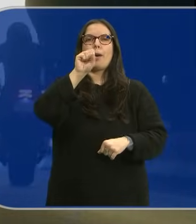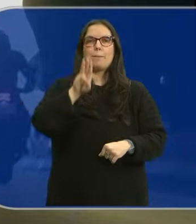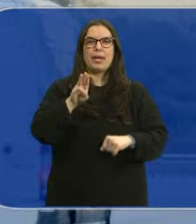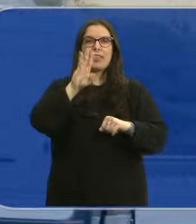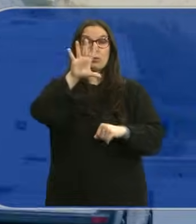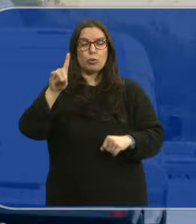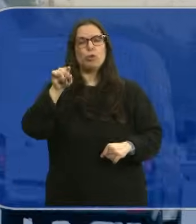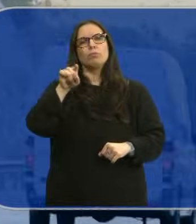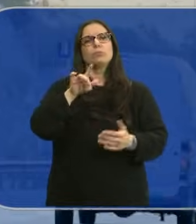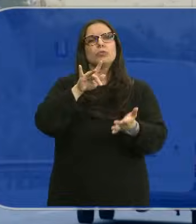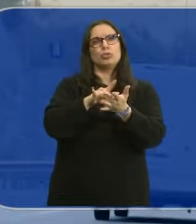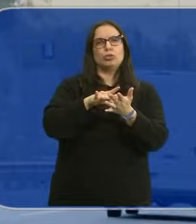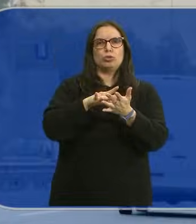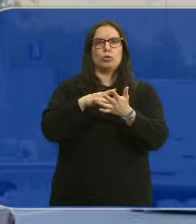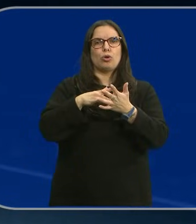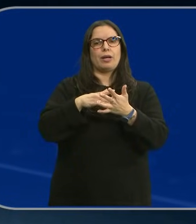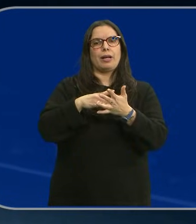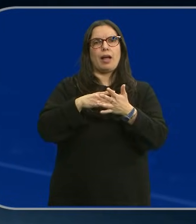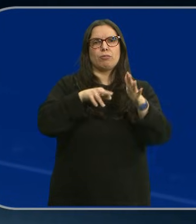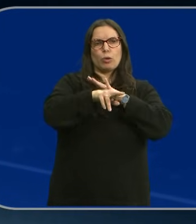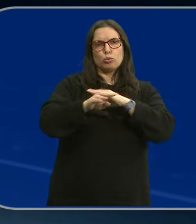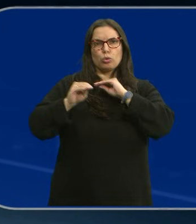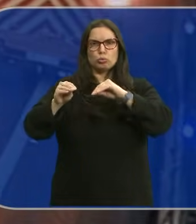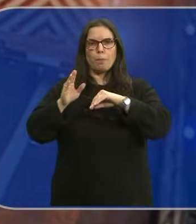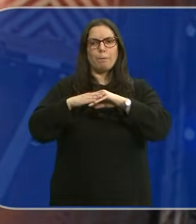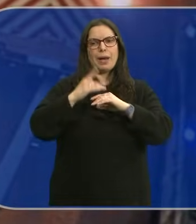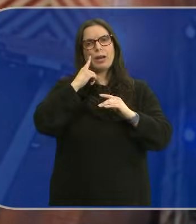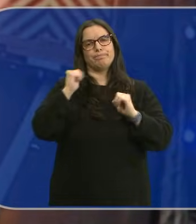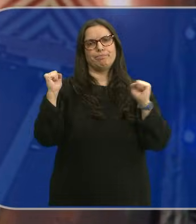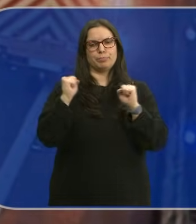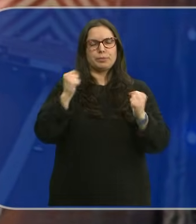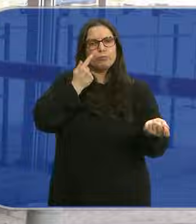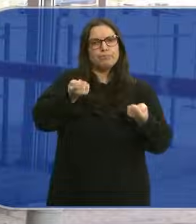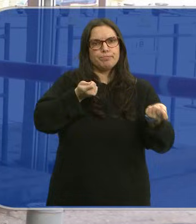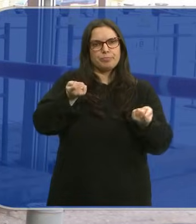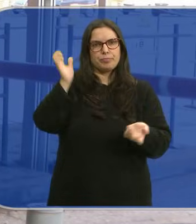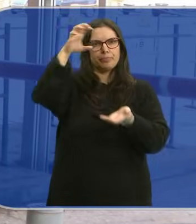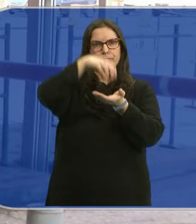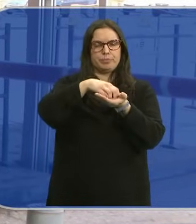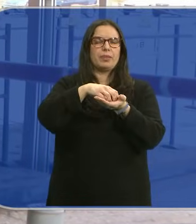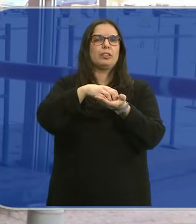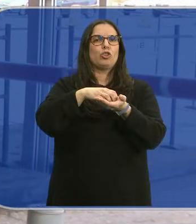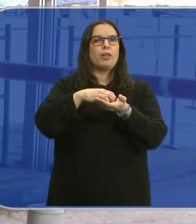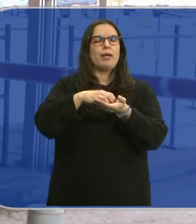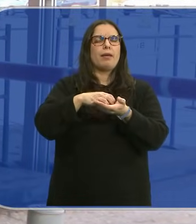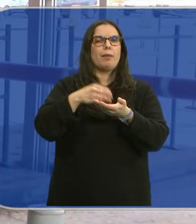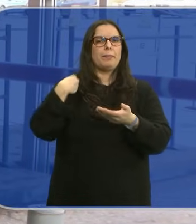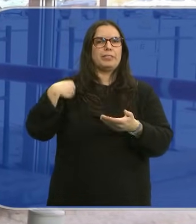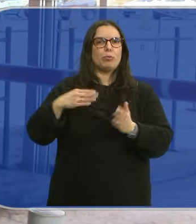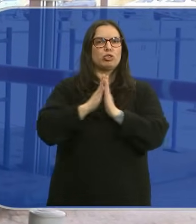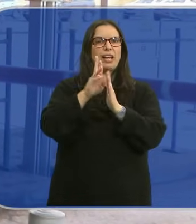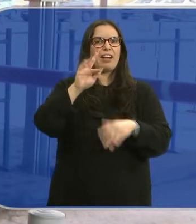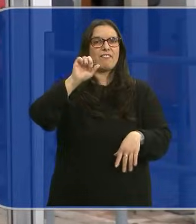AP51, ha activado su dispositivo invernal para estas vías que supervisa desde su centro de operaciones en San Rafael, en Segovia.